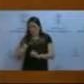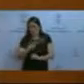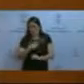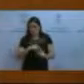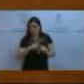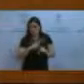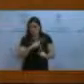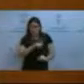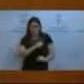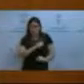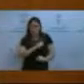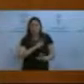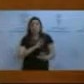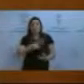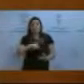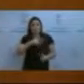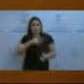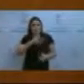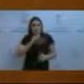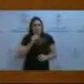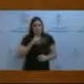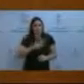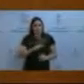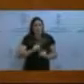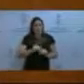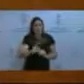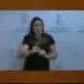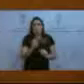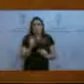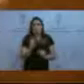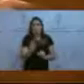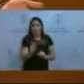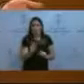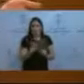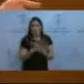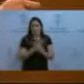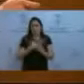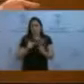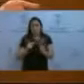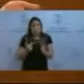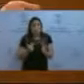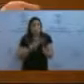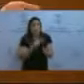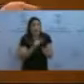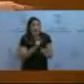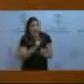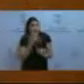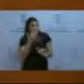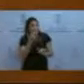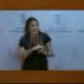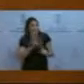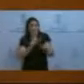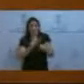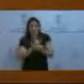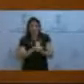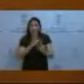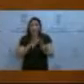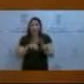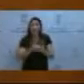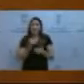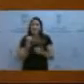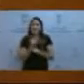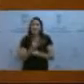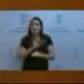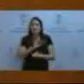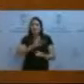también, pero todavía aumentaremos nuestra distancia. ¿Qué significa? Que esta es la esperanza que ustedes le van a dar a los parados. Hasta el Instituto Nacional de Estadística